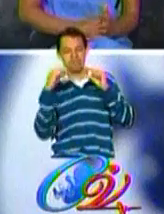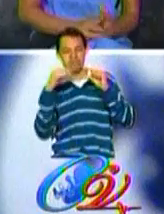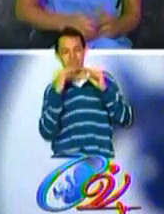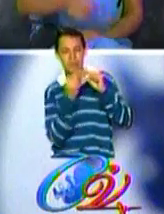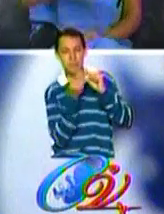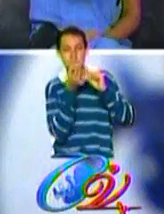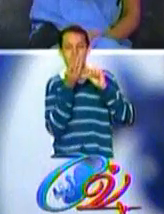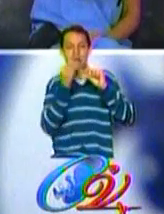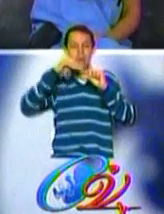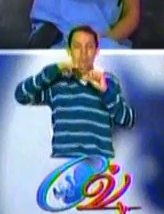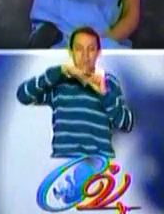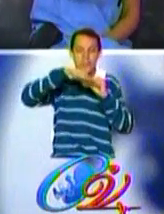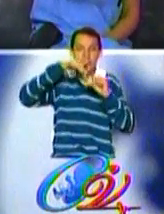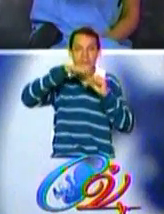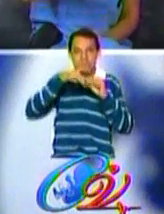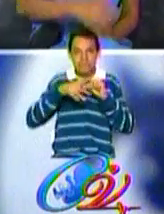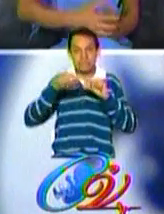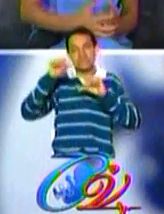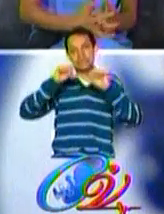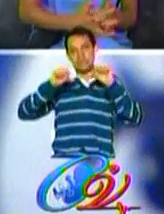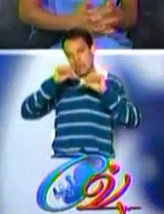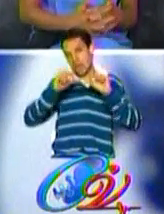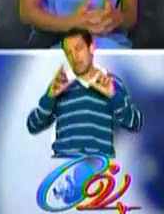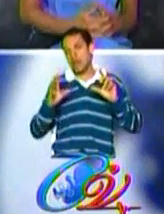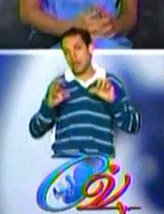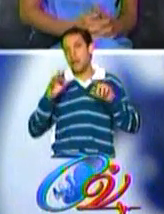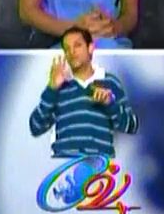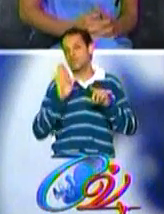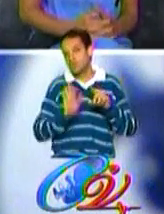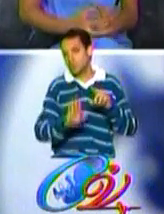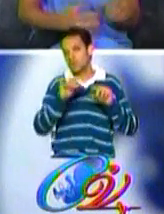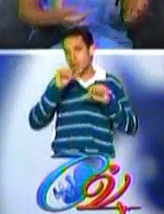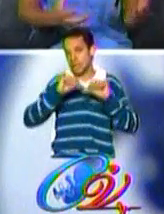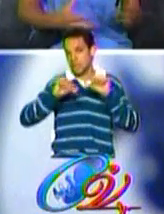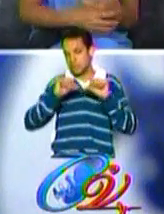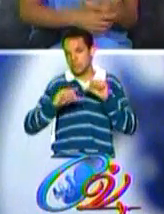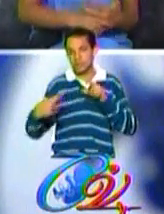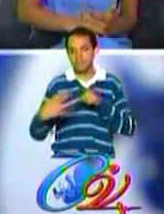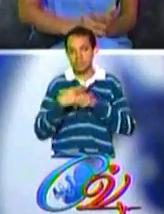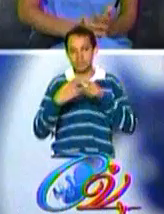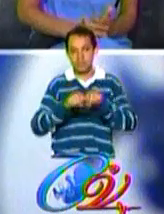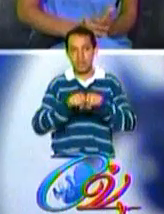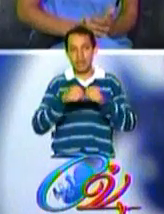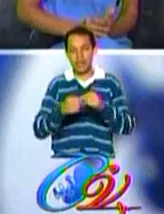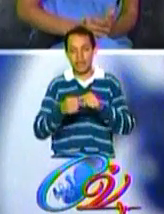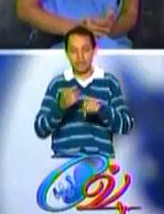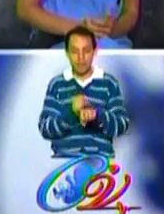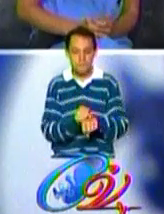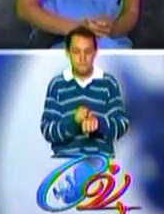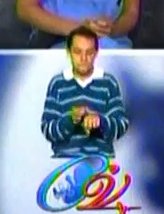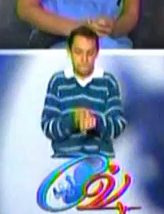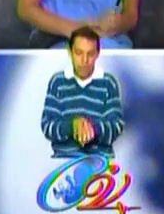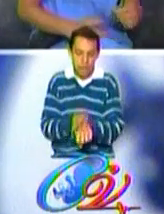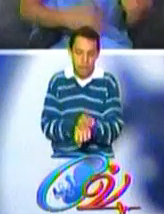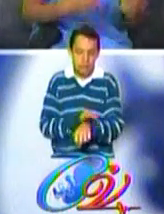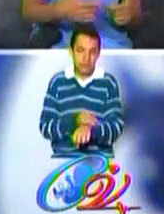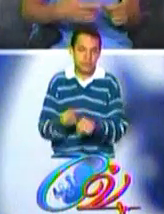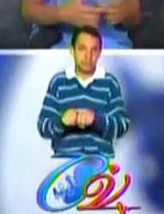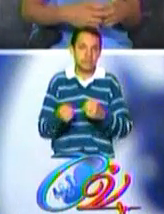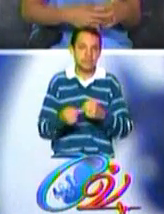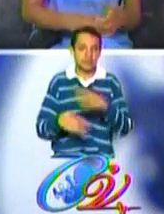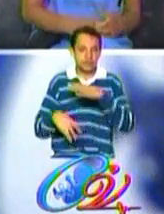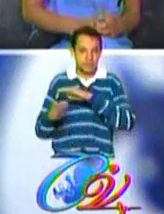inmune, pero en realidad es químicos a los que estamos expuestos que generan estos anticuerpos. En la